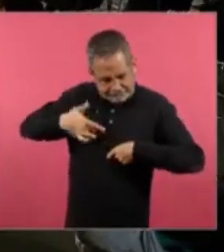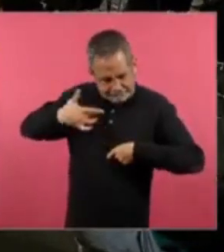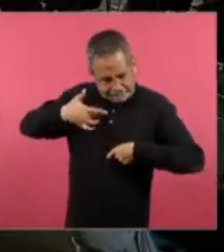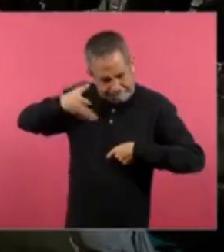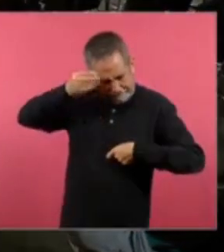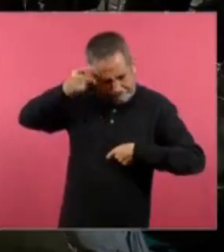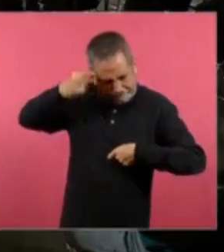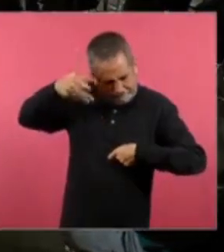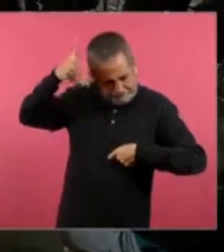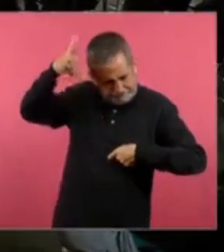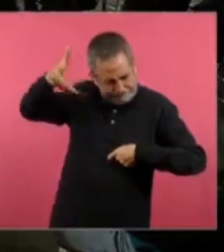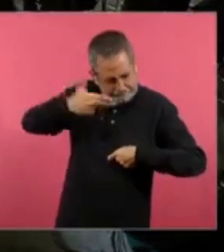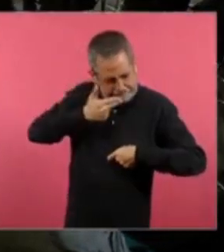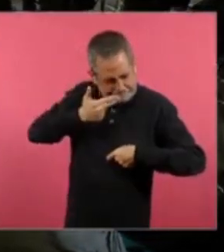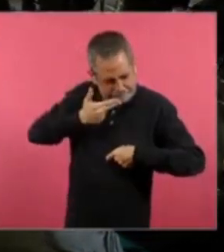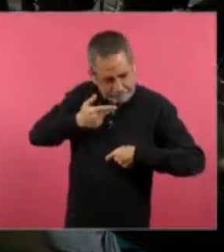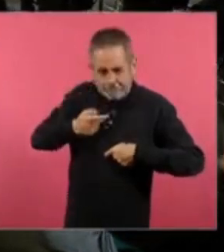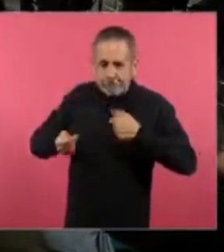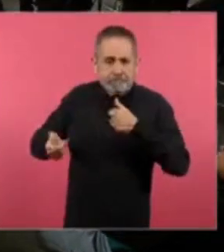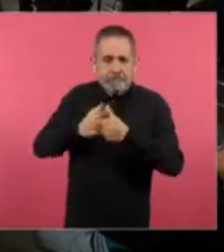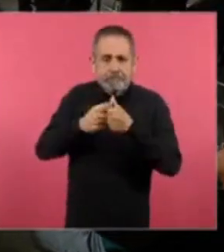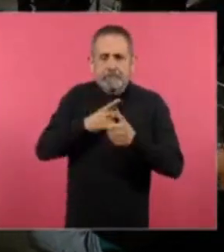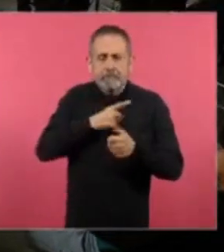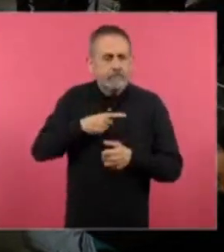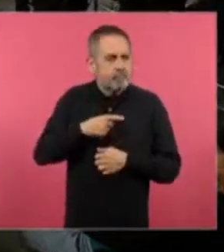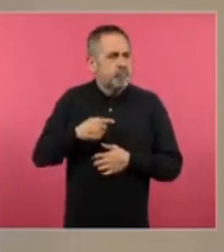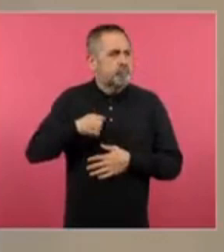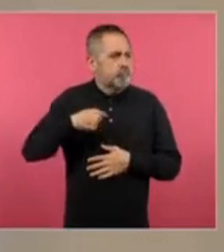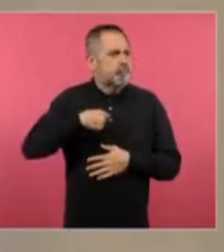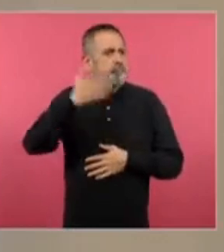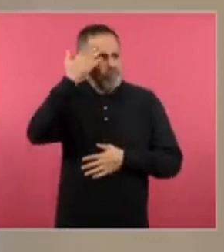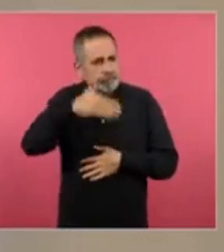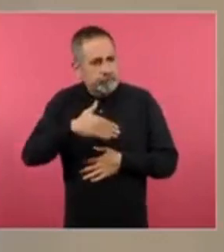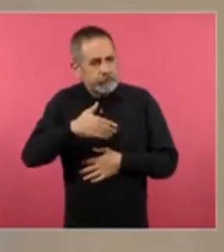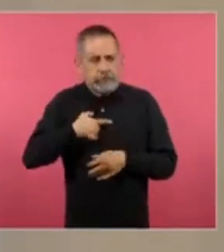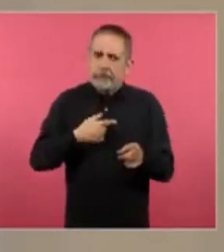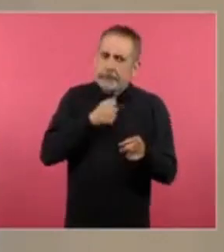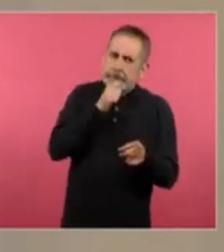el futuro, necesitamos reconocer qué sé, qué no sé,